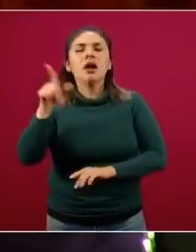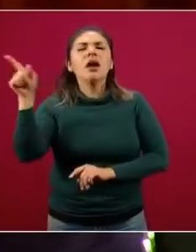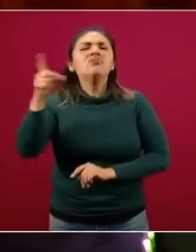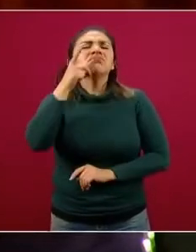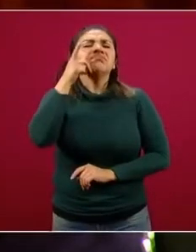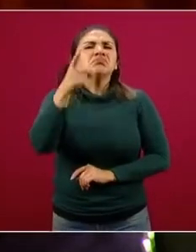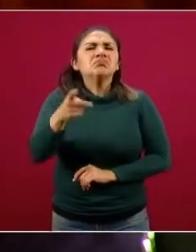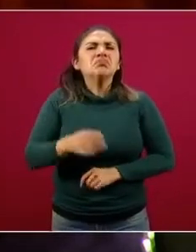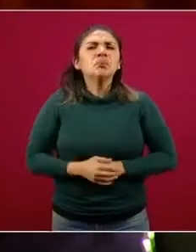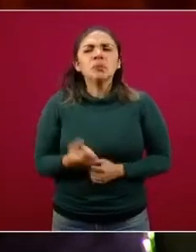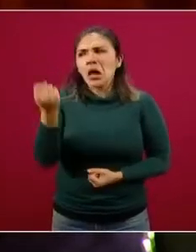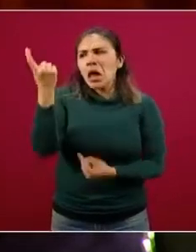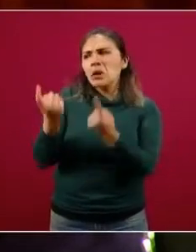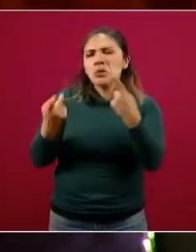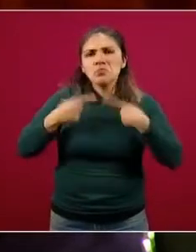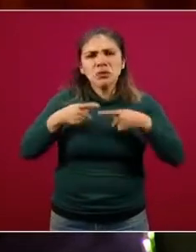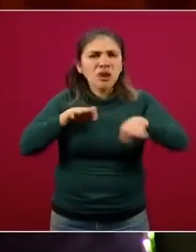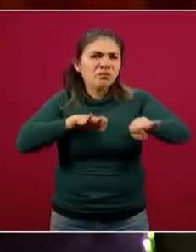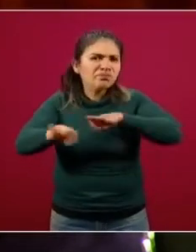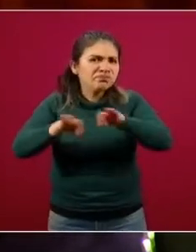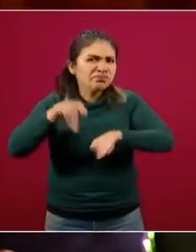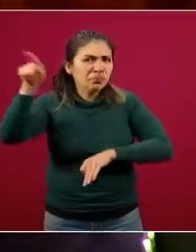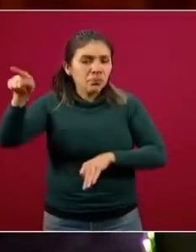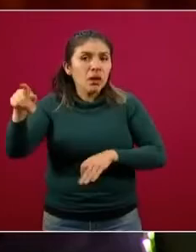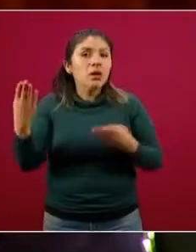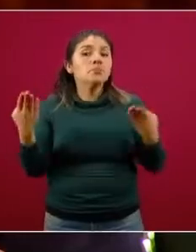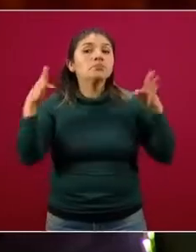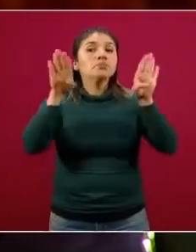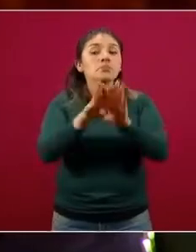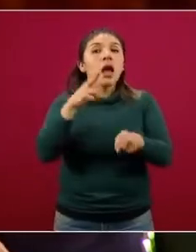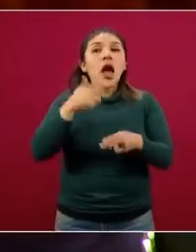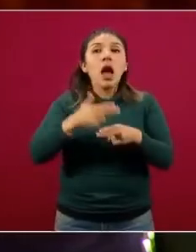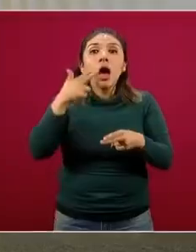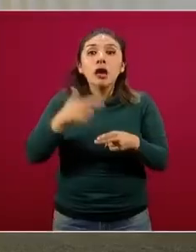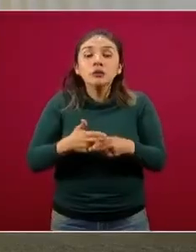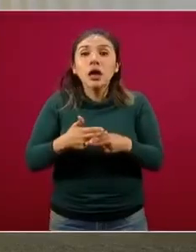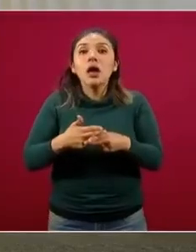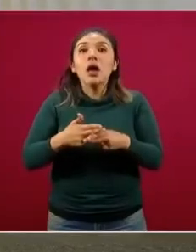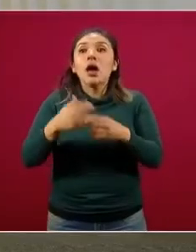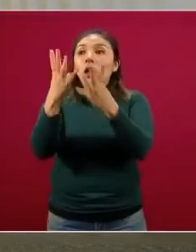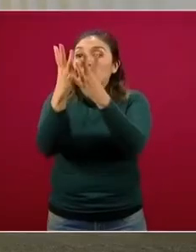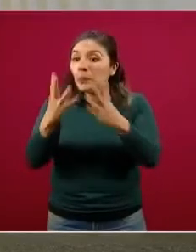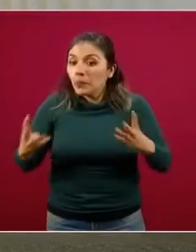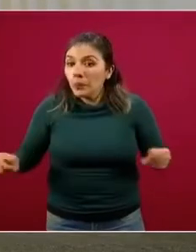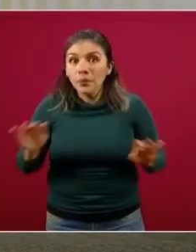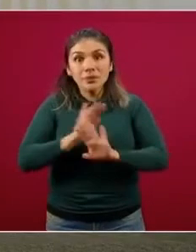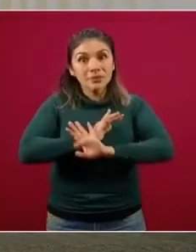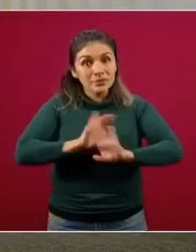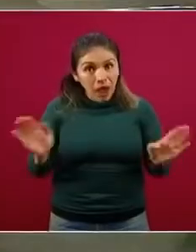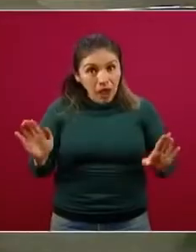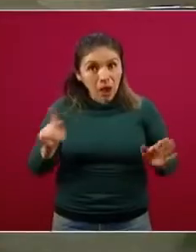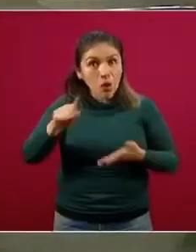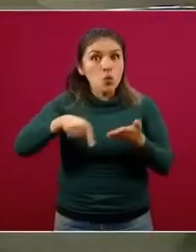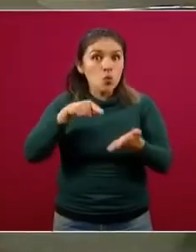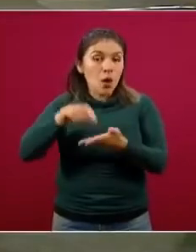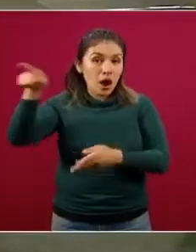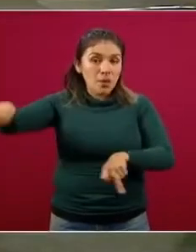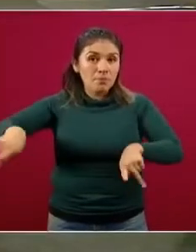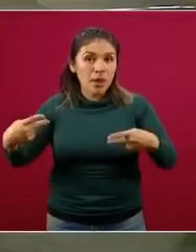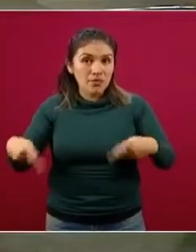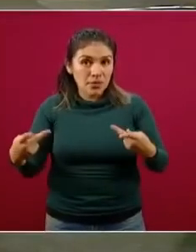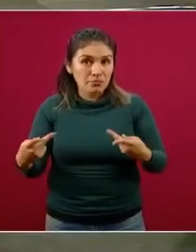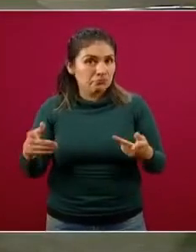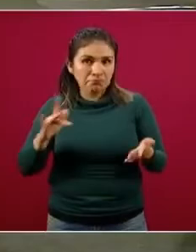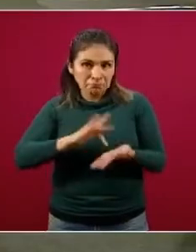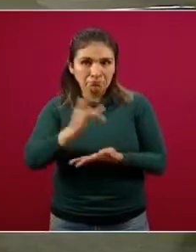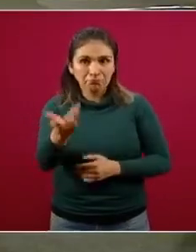que algunos comerciantes o bodegueros cierran hasta que se desvanecen prácticamente en los lugares de comercio. Gracias.